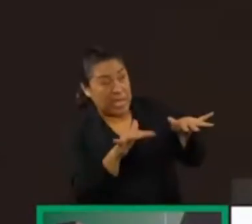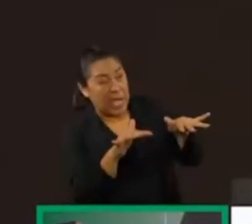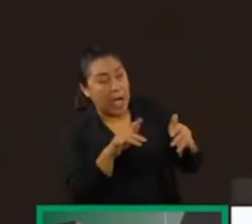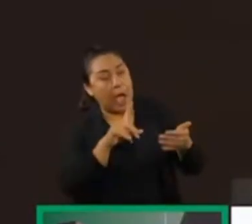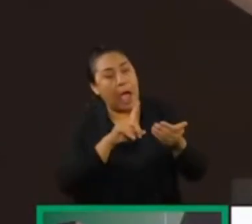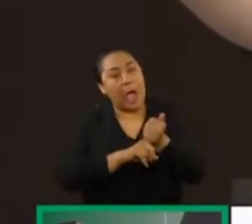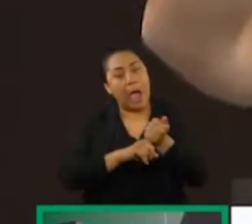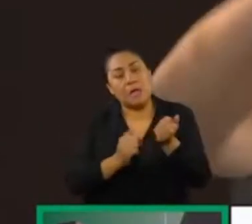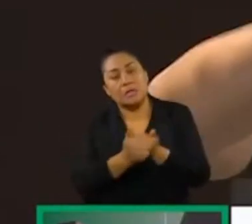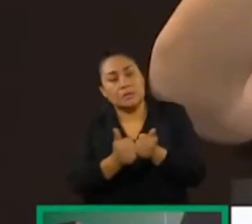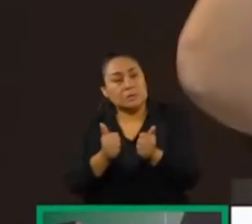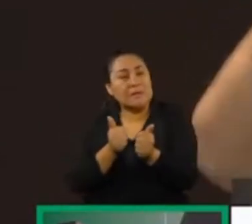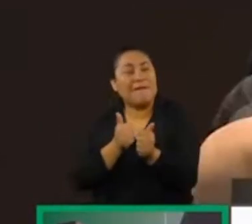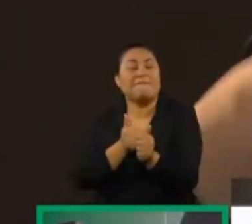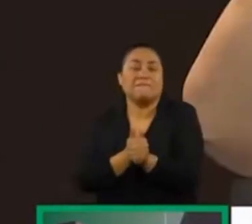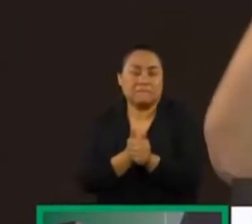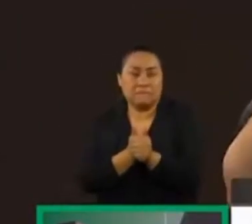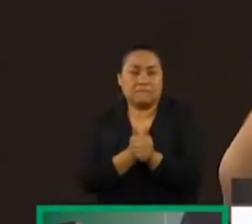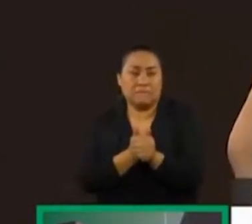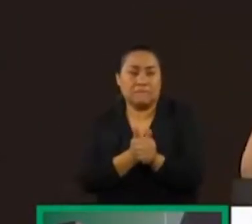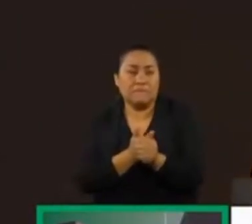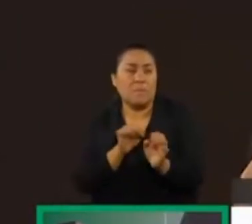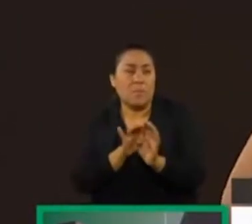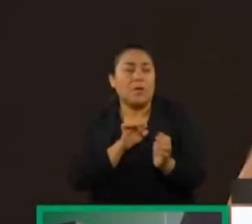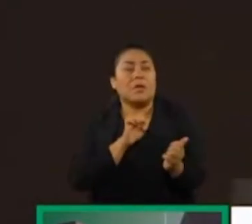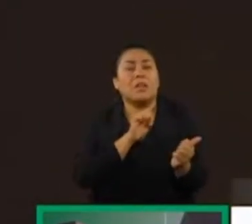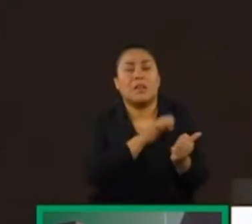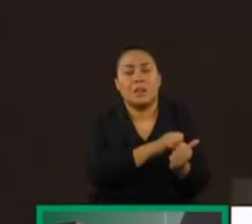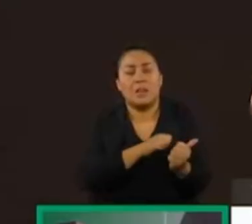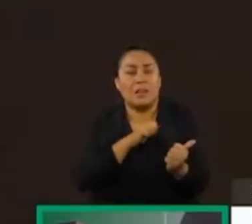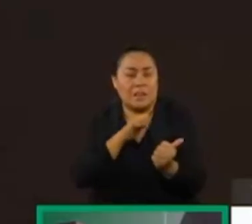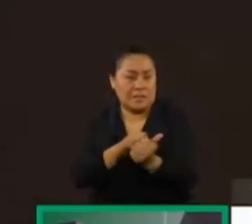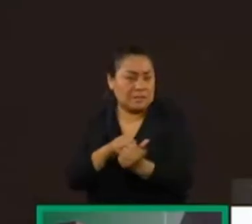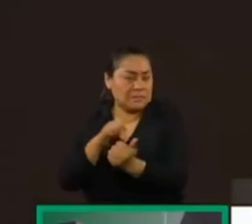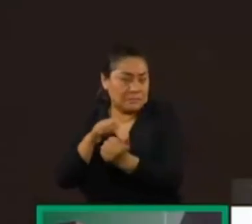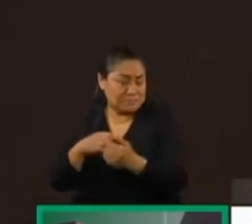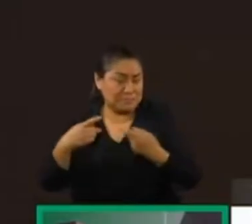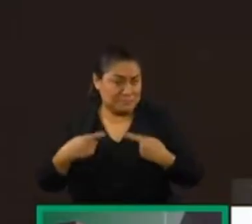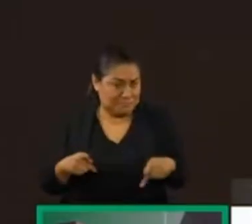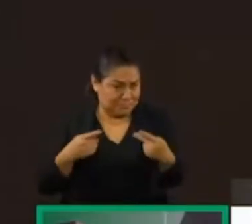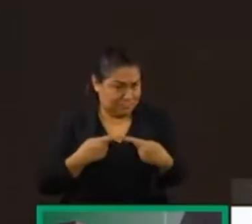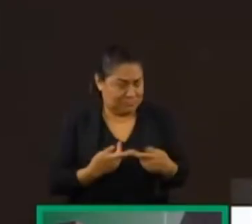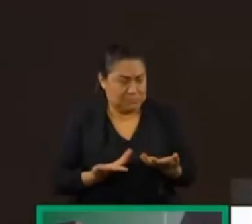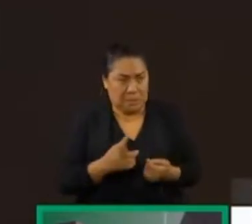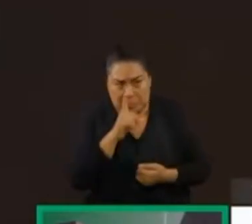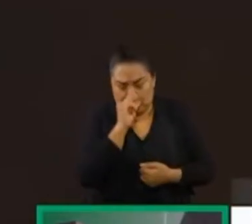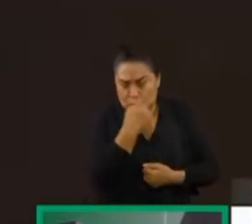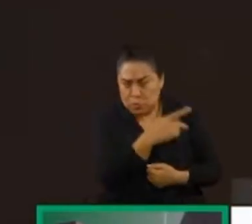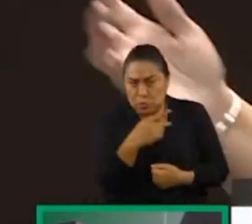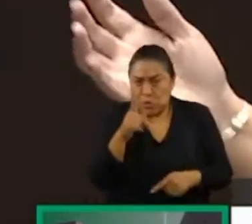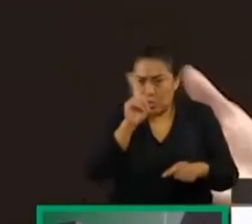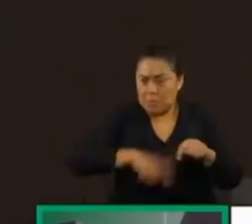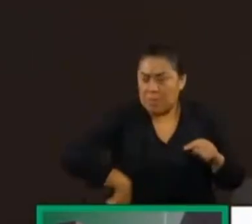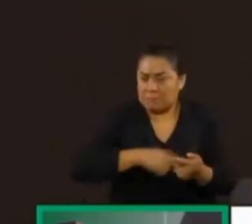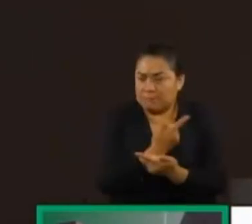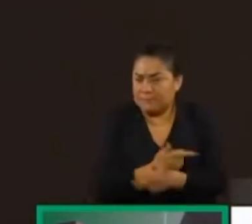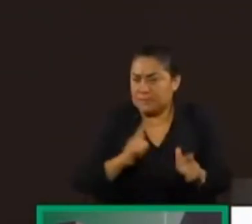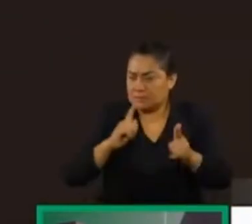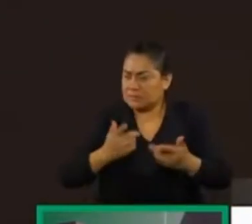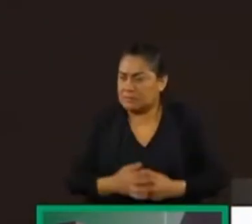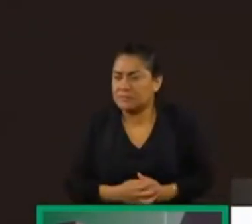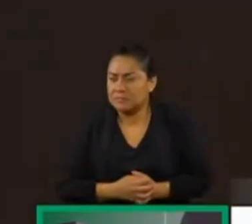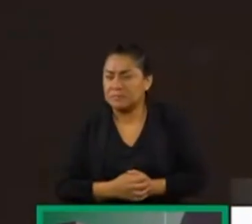la mano a la bolsa y le sacan lo más preciado que tiene un individuo, sus libertades. Y ustedes vienen otra